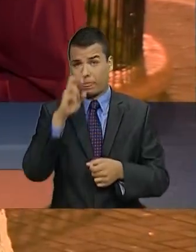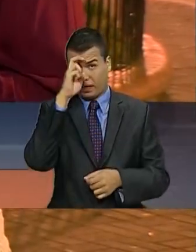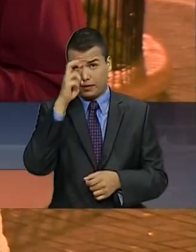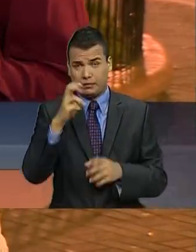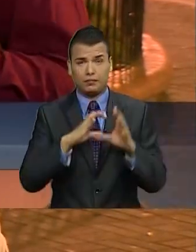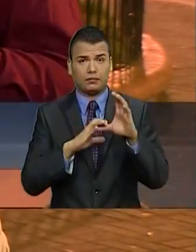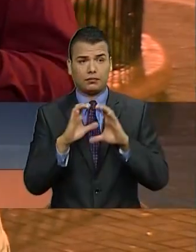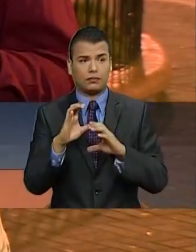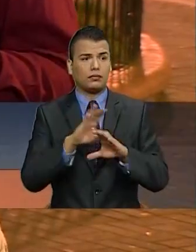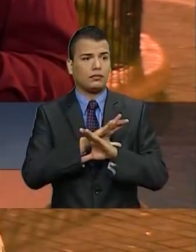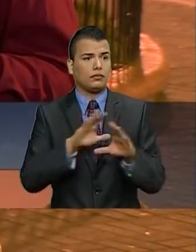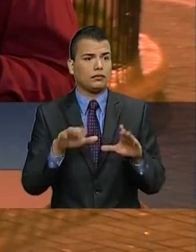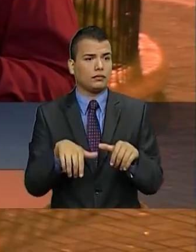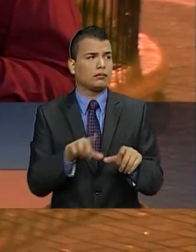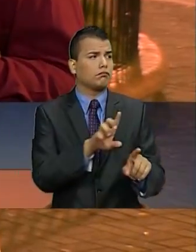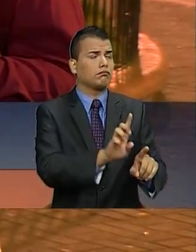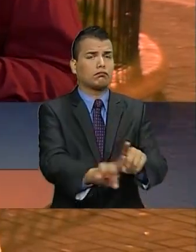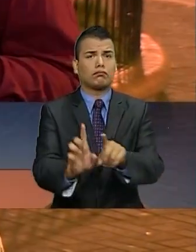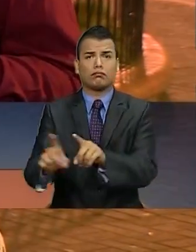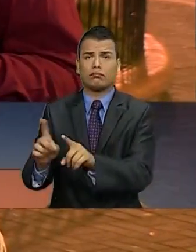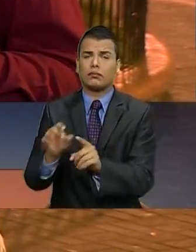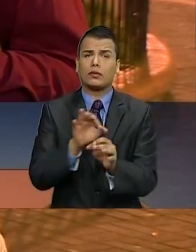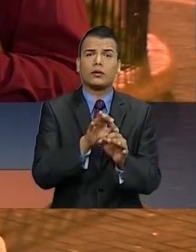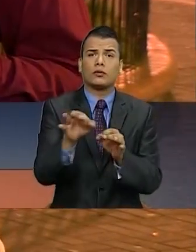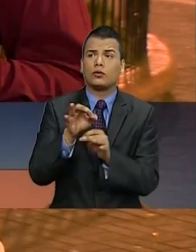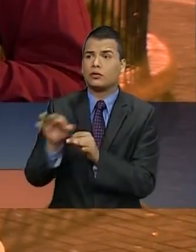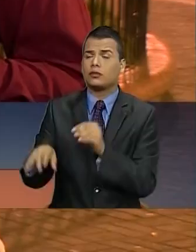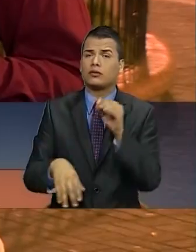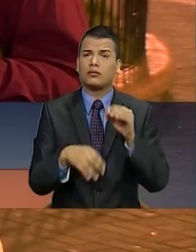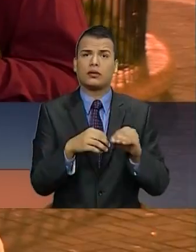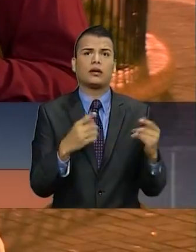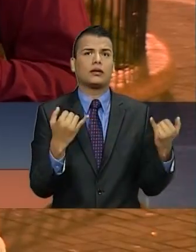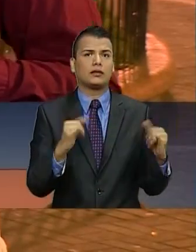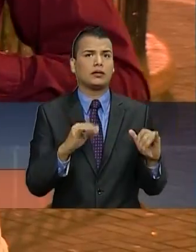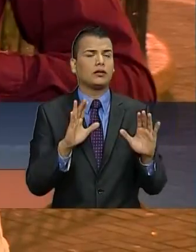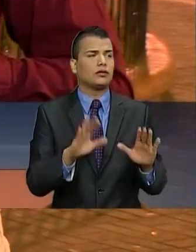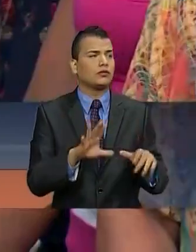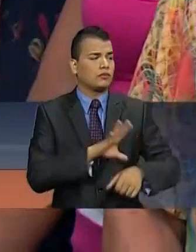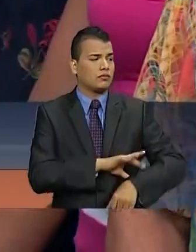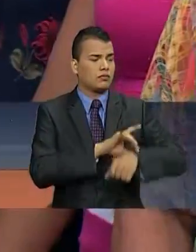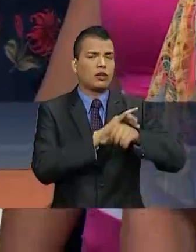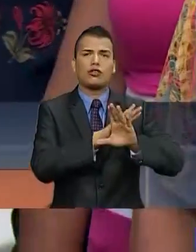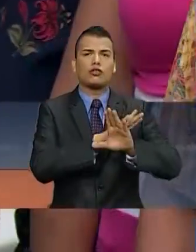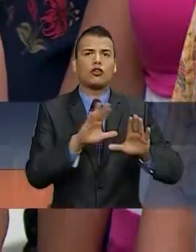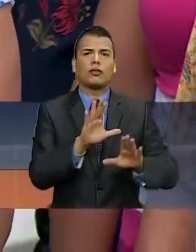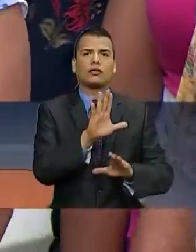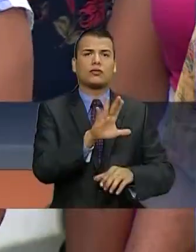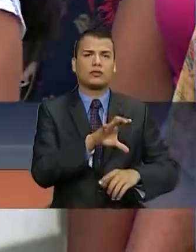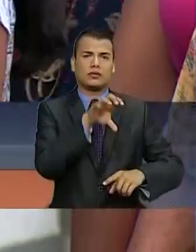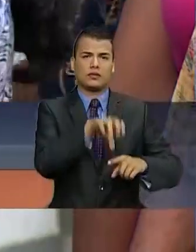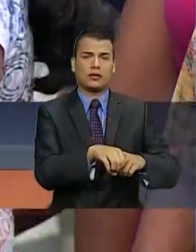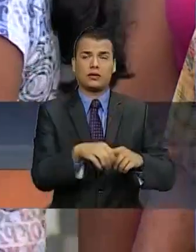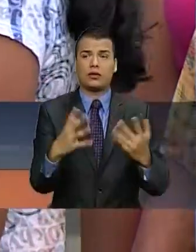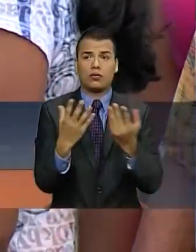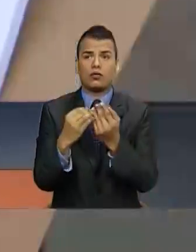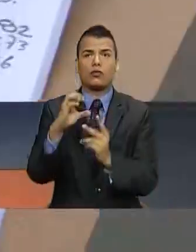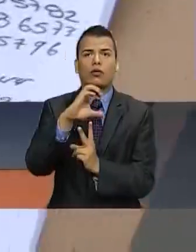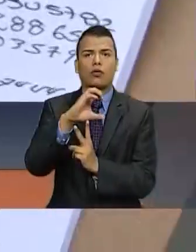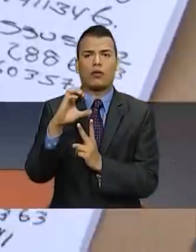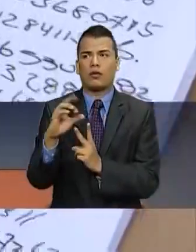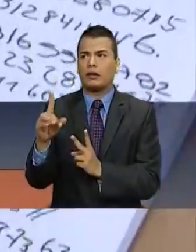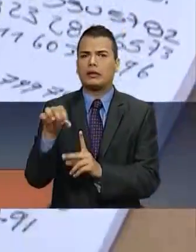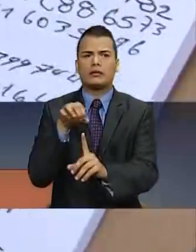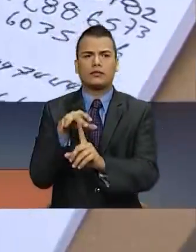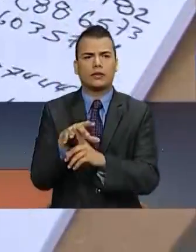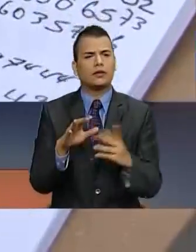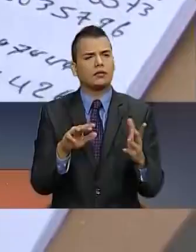también de varios de estos municipios que acaba de mencionar, el cierre de consultas externas por parte de la EPS Comeva tiene afectados a cerca